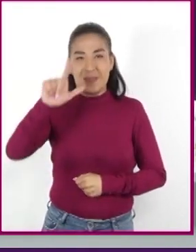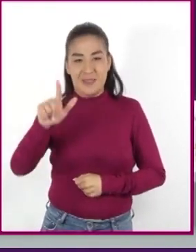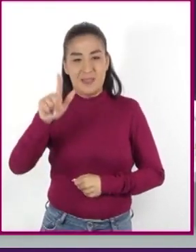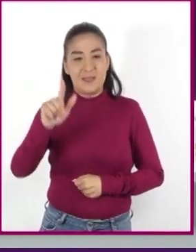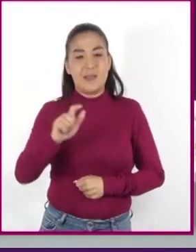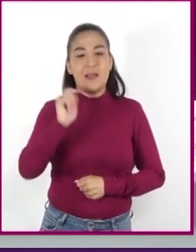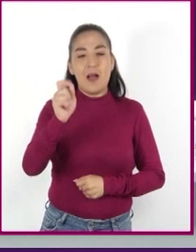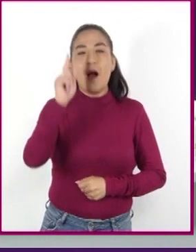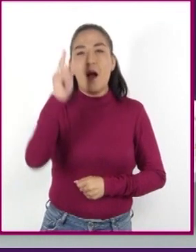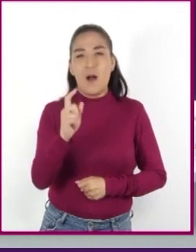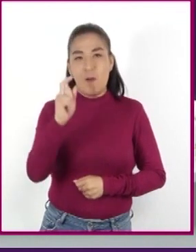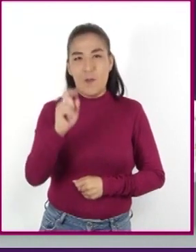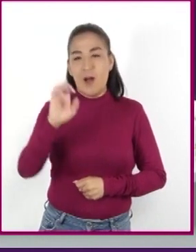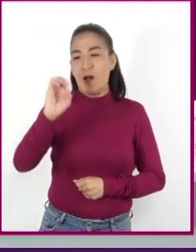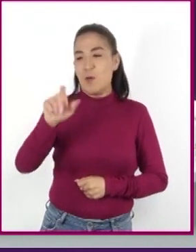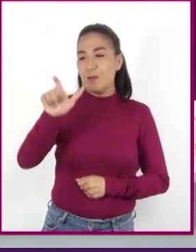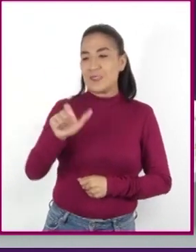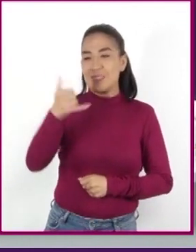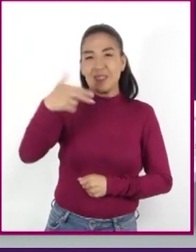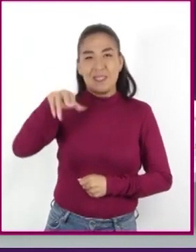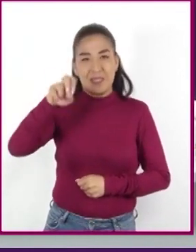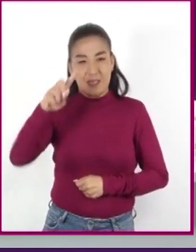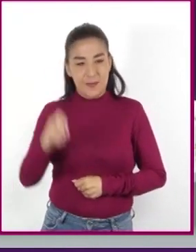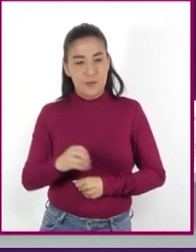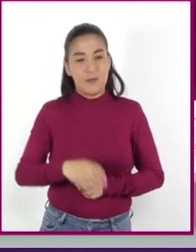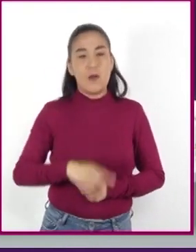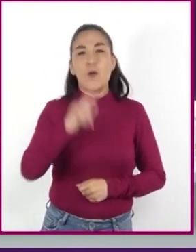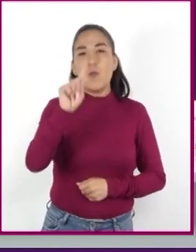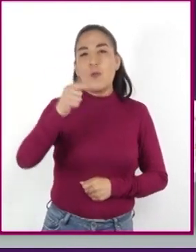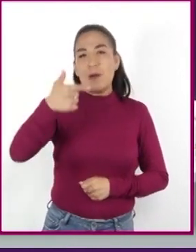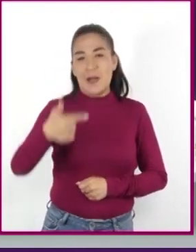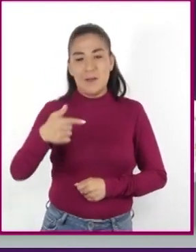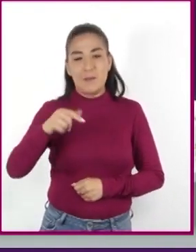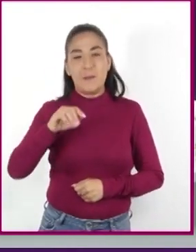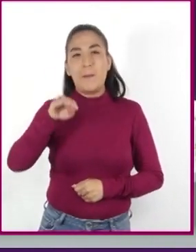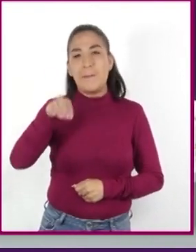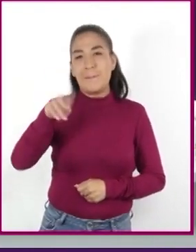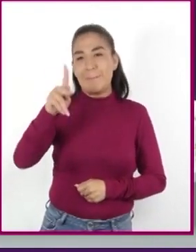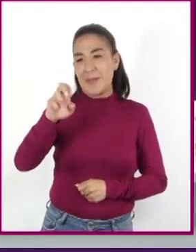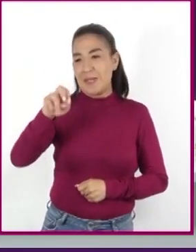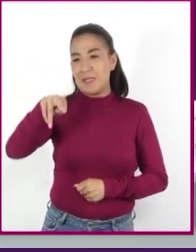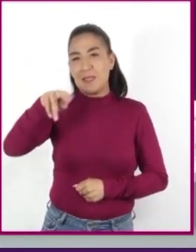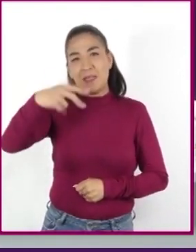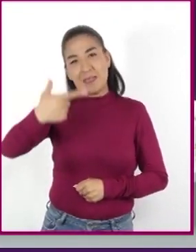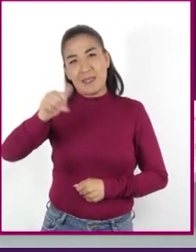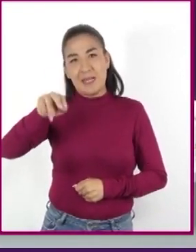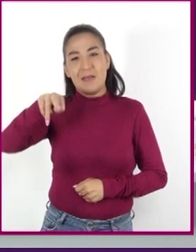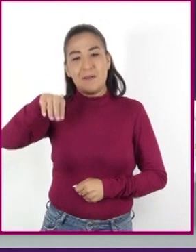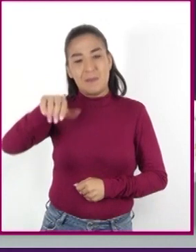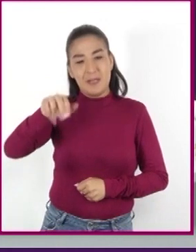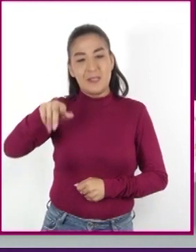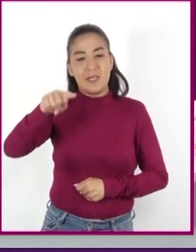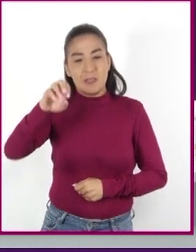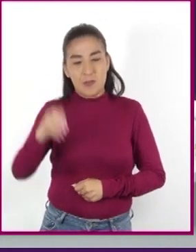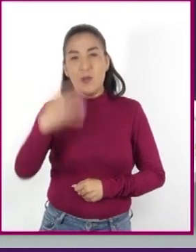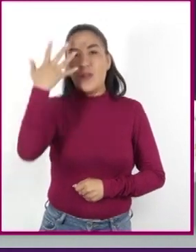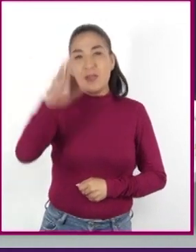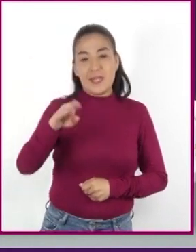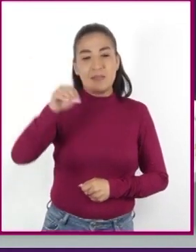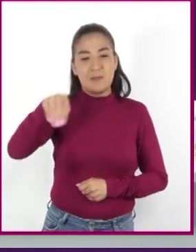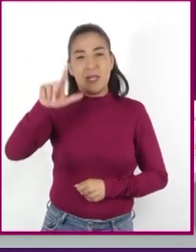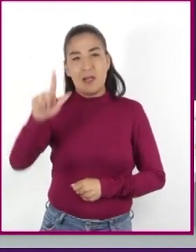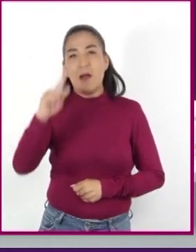oxigenada, 1 gramo de permanganato de potasio, una probeta, 10 mililitros de agua